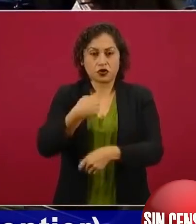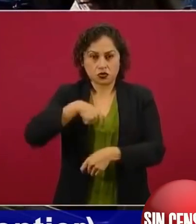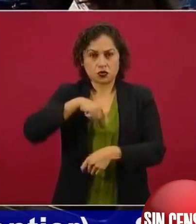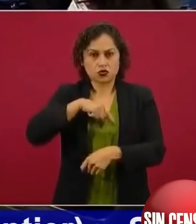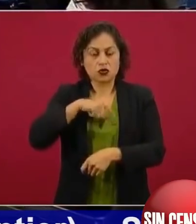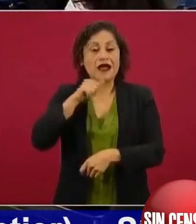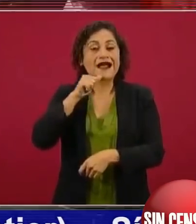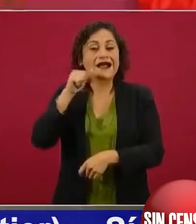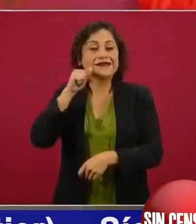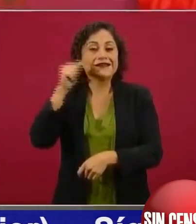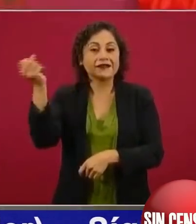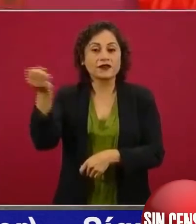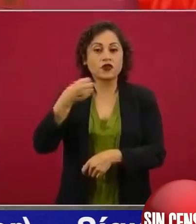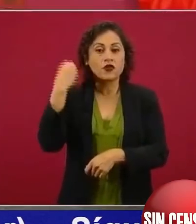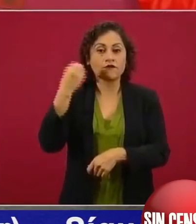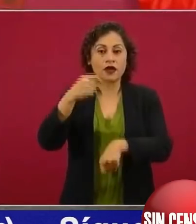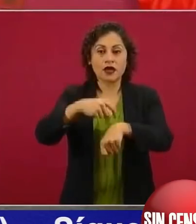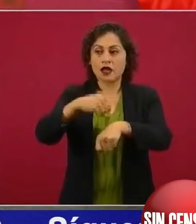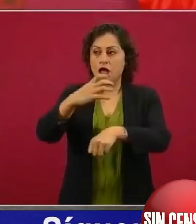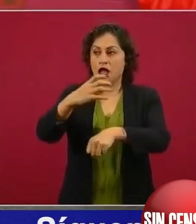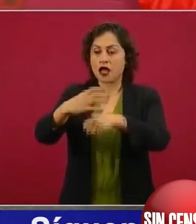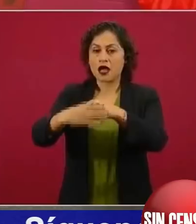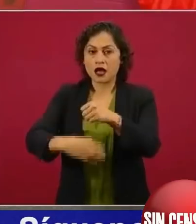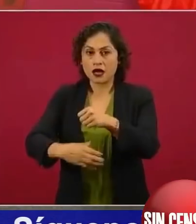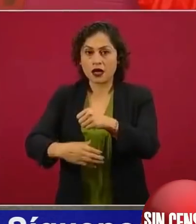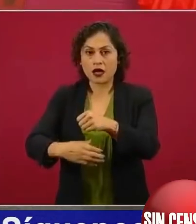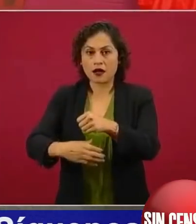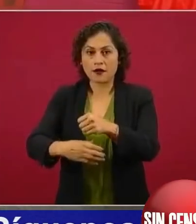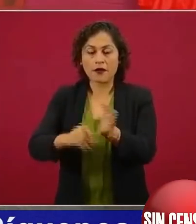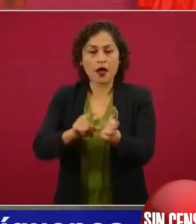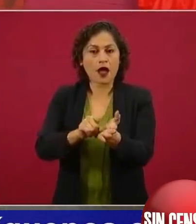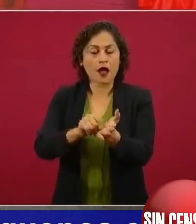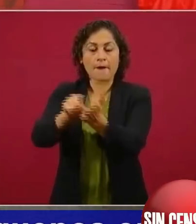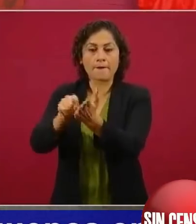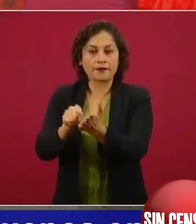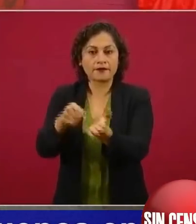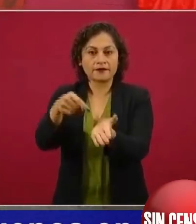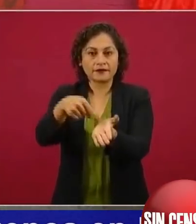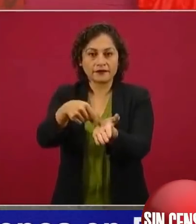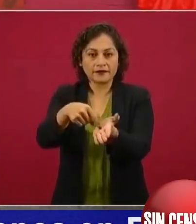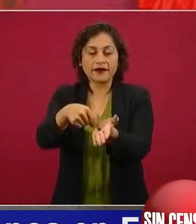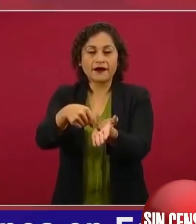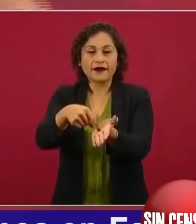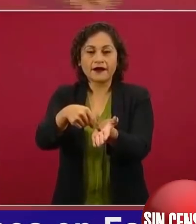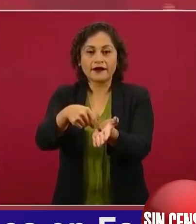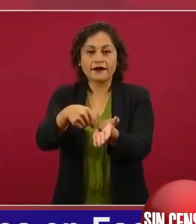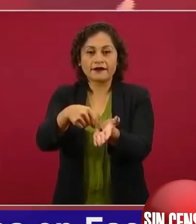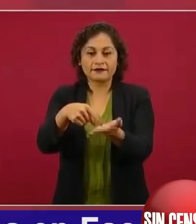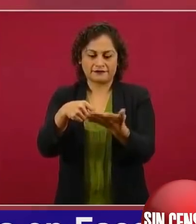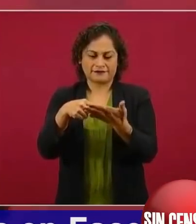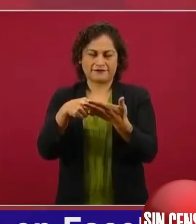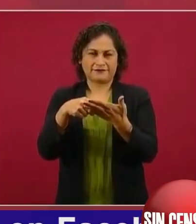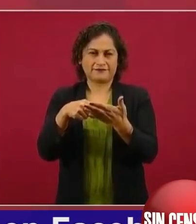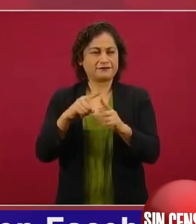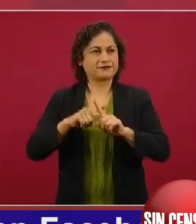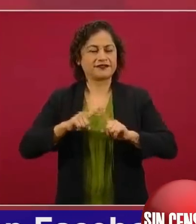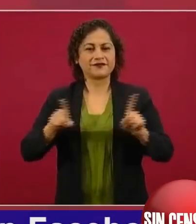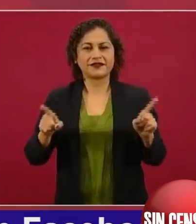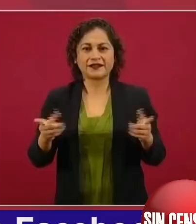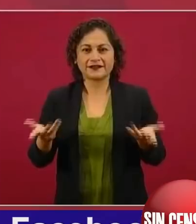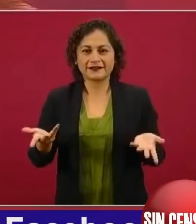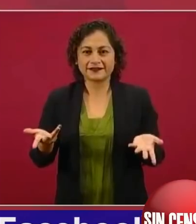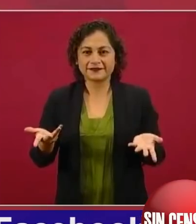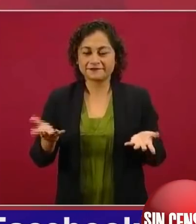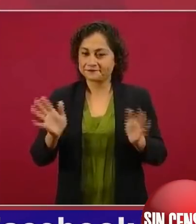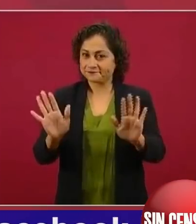ayer, cuando ya estaba un Twitter diciendo otra cosa.